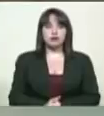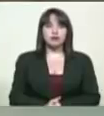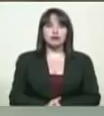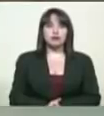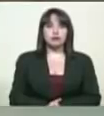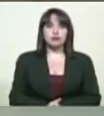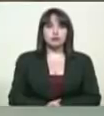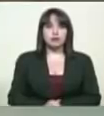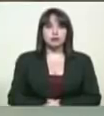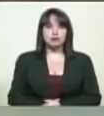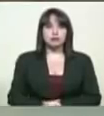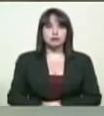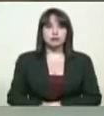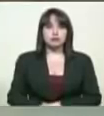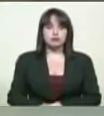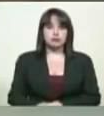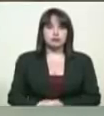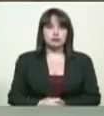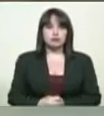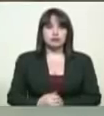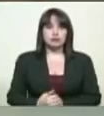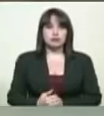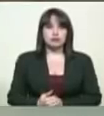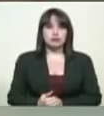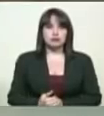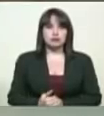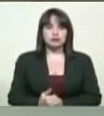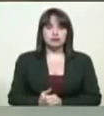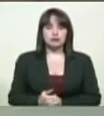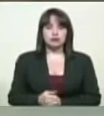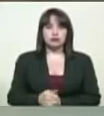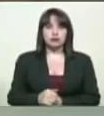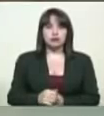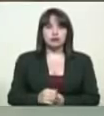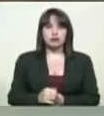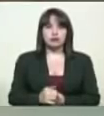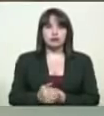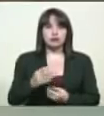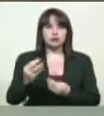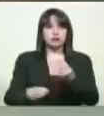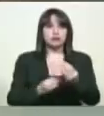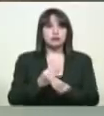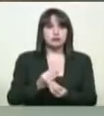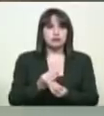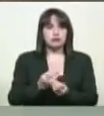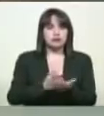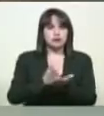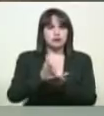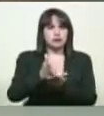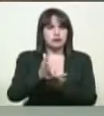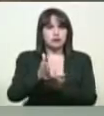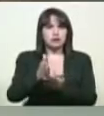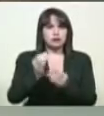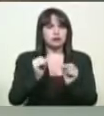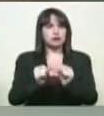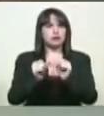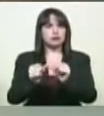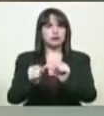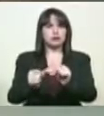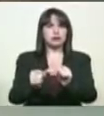despejamos las fórmulas definitivas del camino de la estabilidad